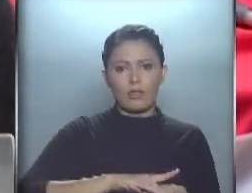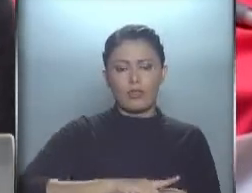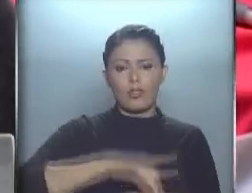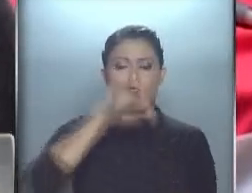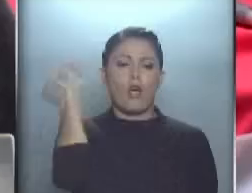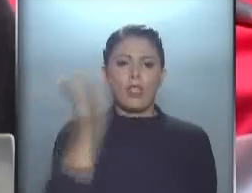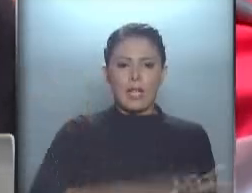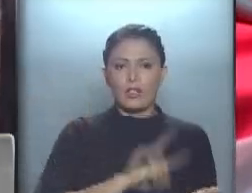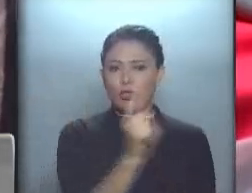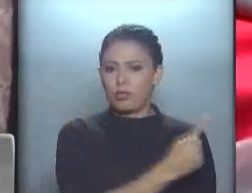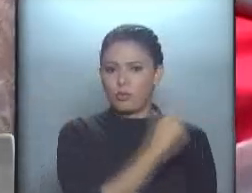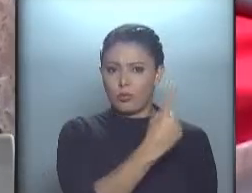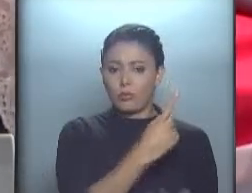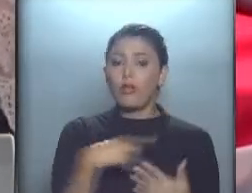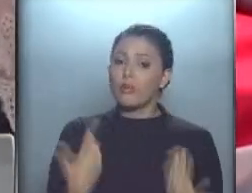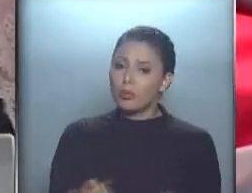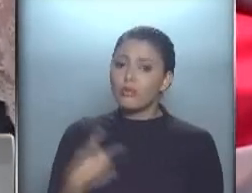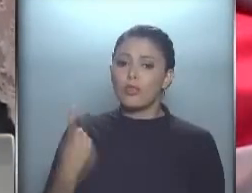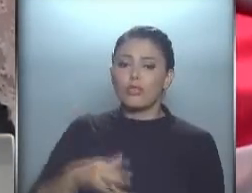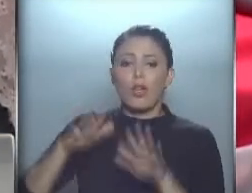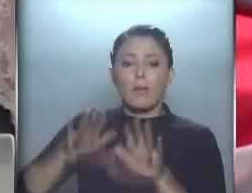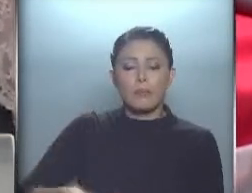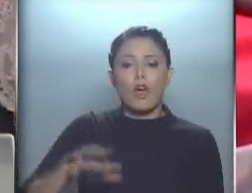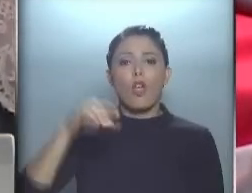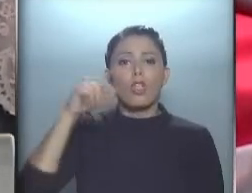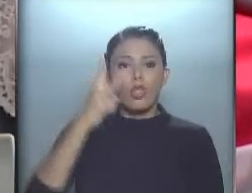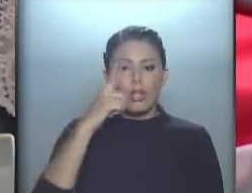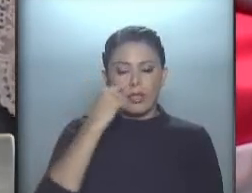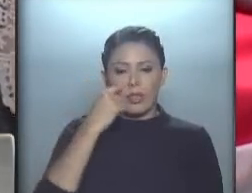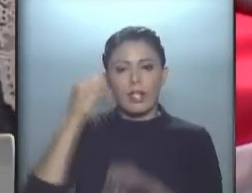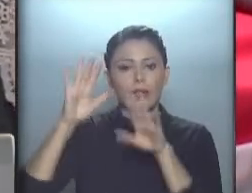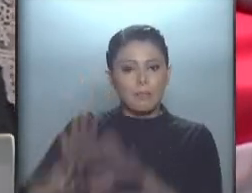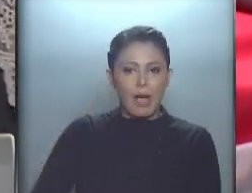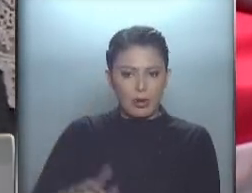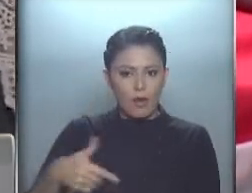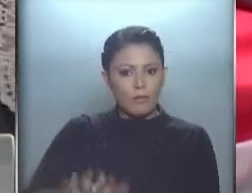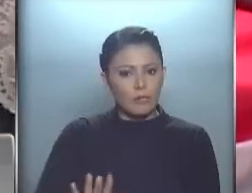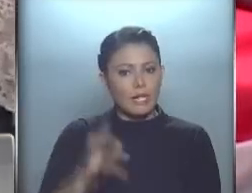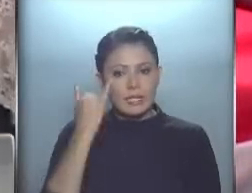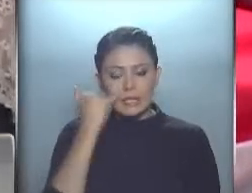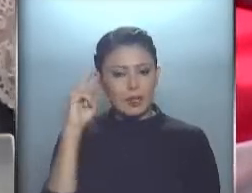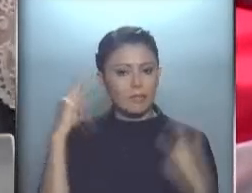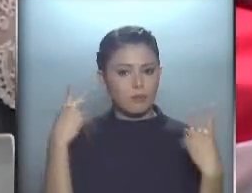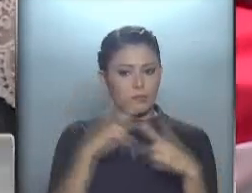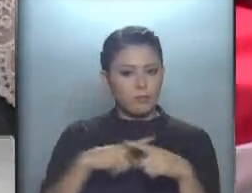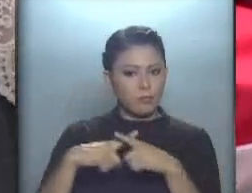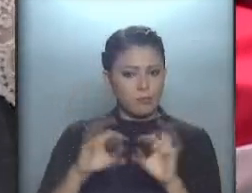decreto pondremos en práctica 48 horas de paro que se acaban de votar en el